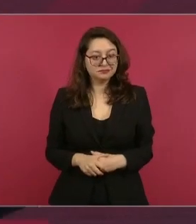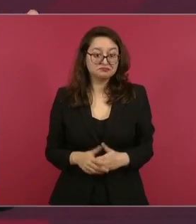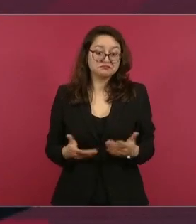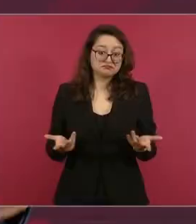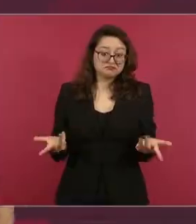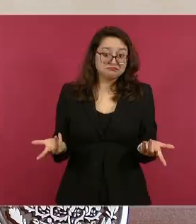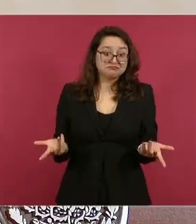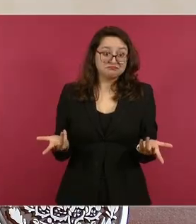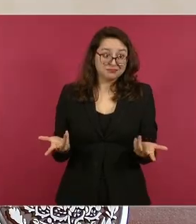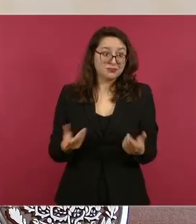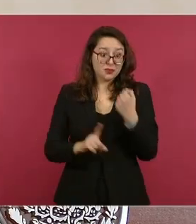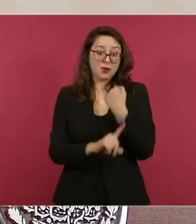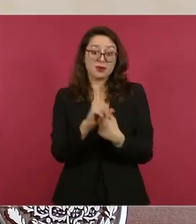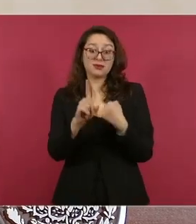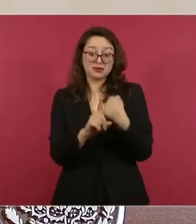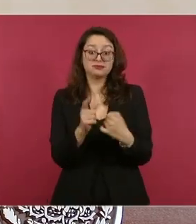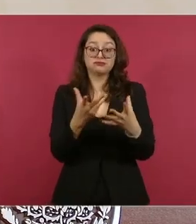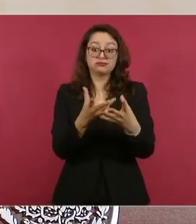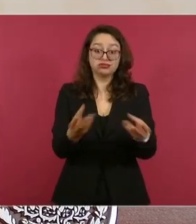Se resuelve.